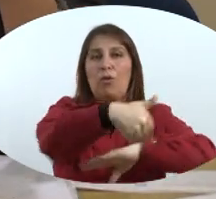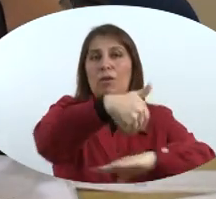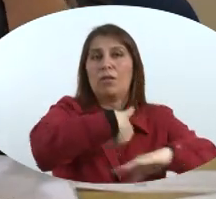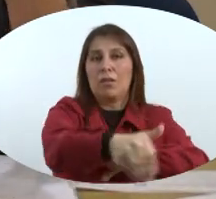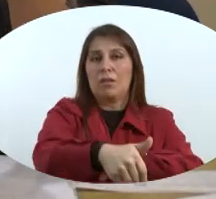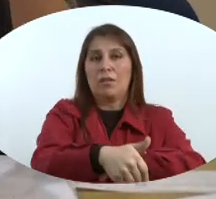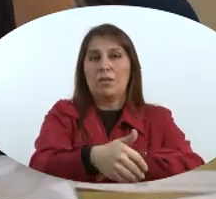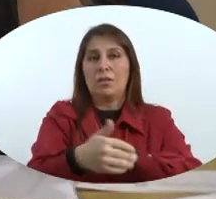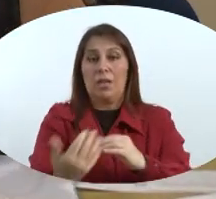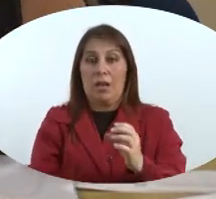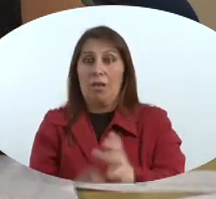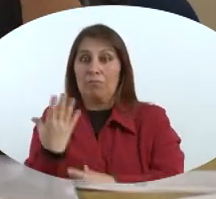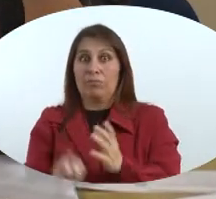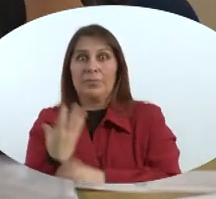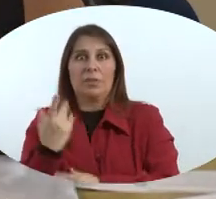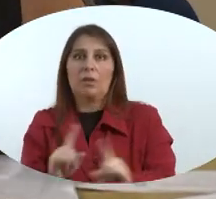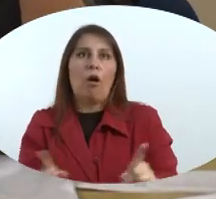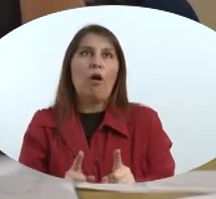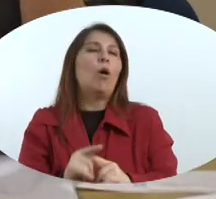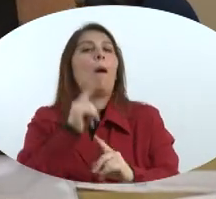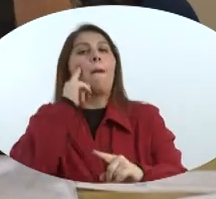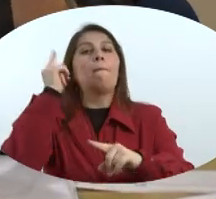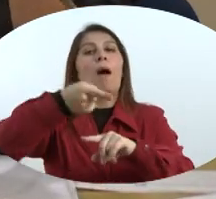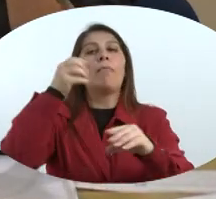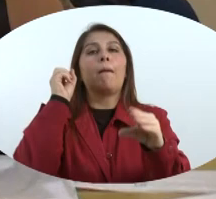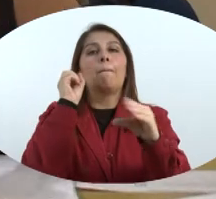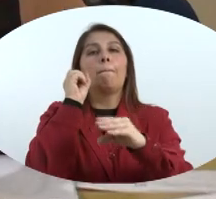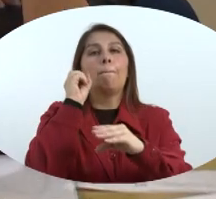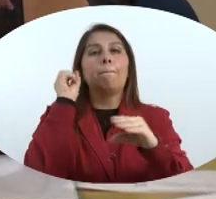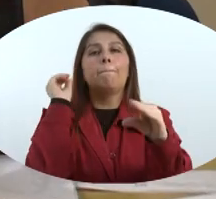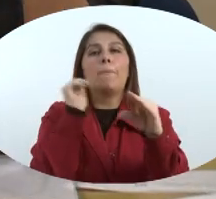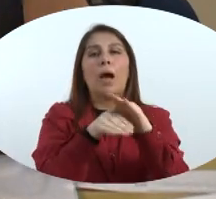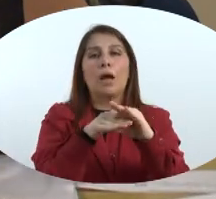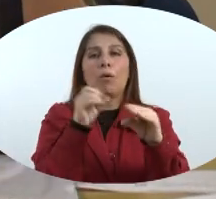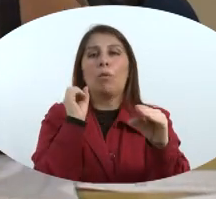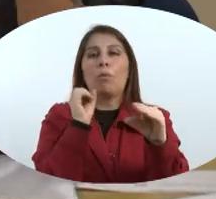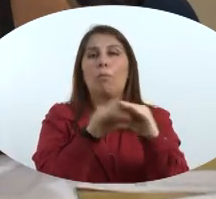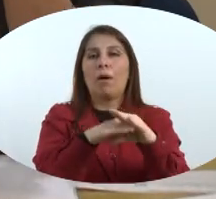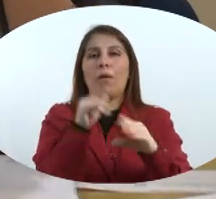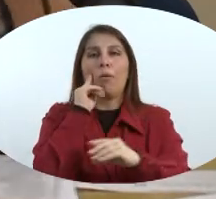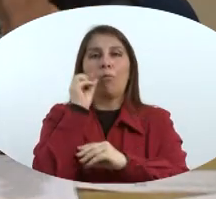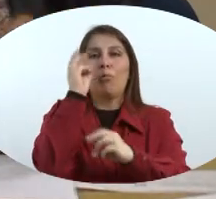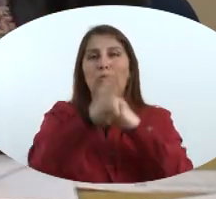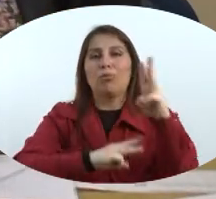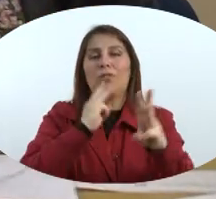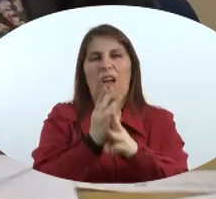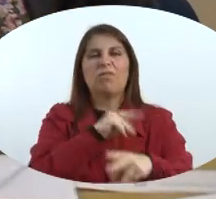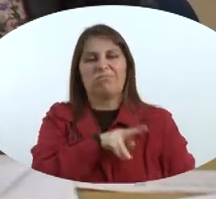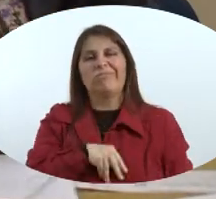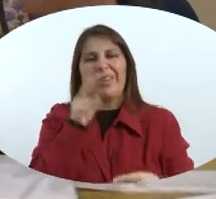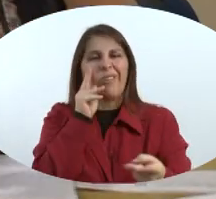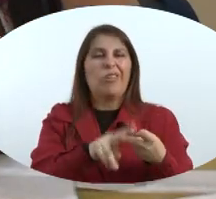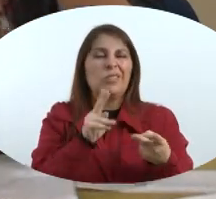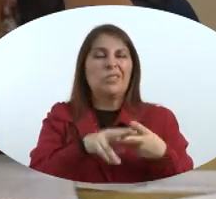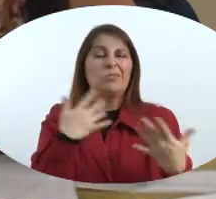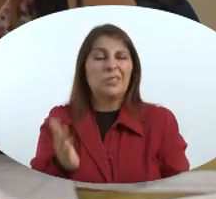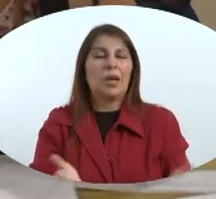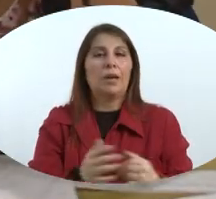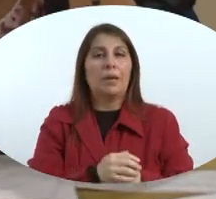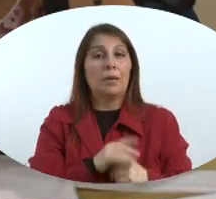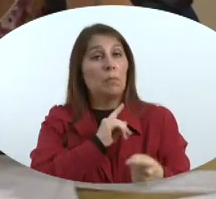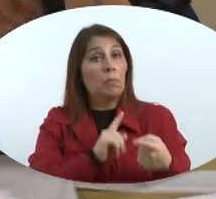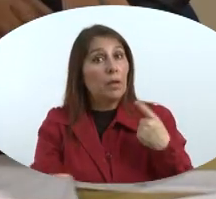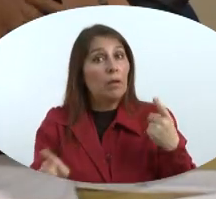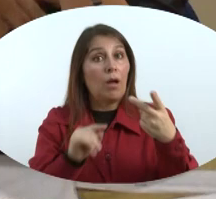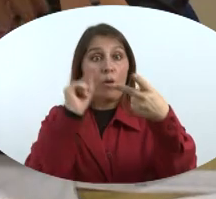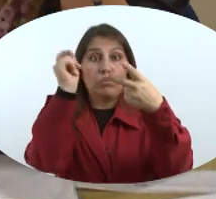eso es por orden del banco mundial del fondo monetario internacional- cosas que nosotros ya conocemos pero también hay